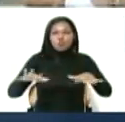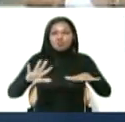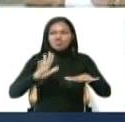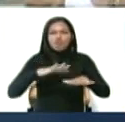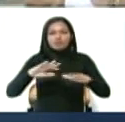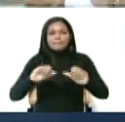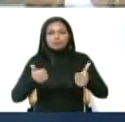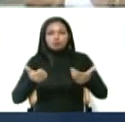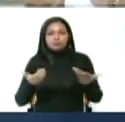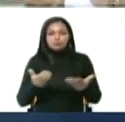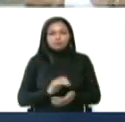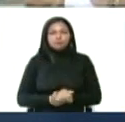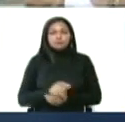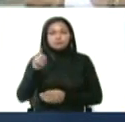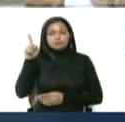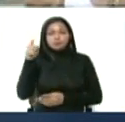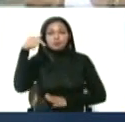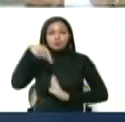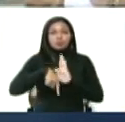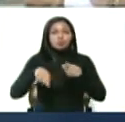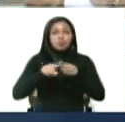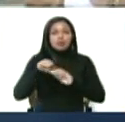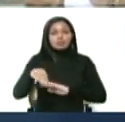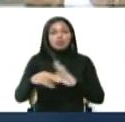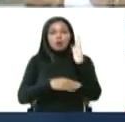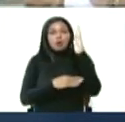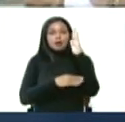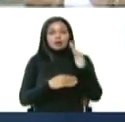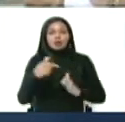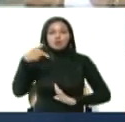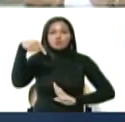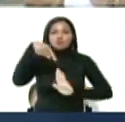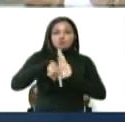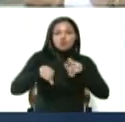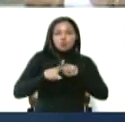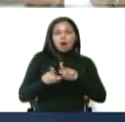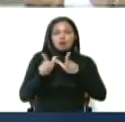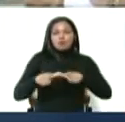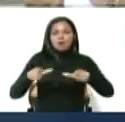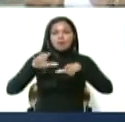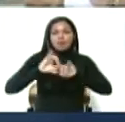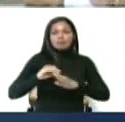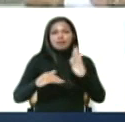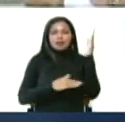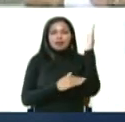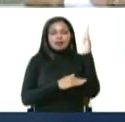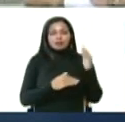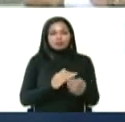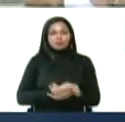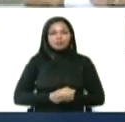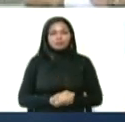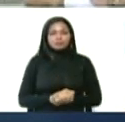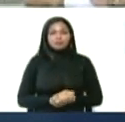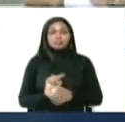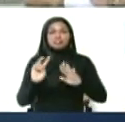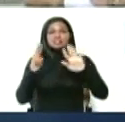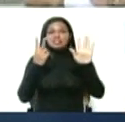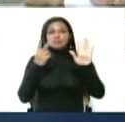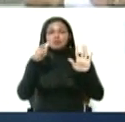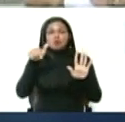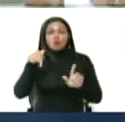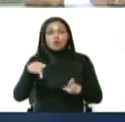esta joven allá en la profundidad del Estado Lara, en la profundidad del occidente venezolano. El séptimo caso de